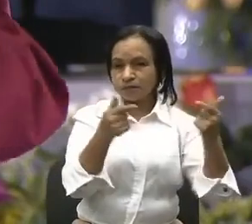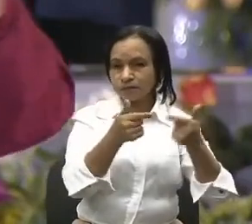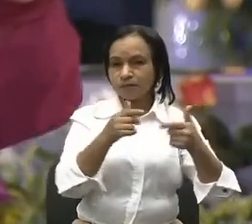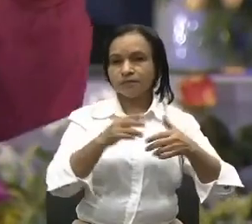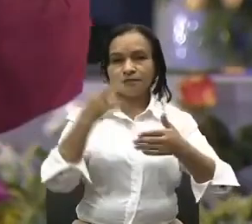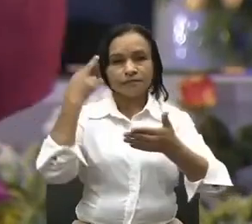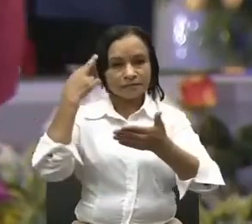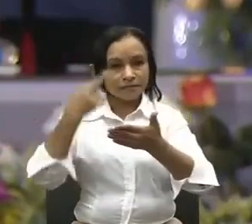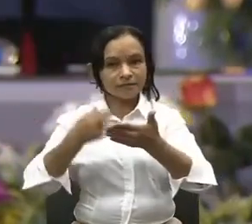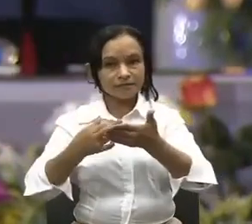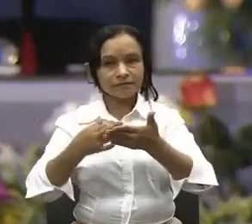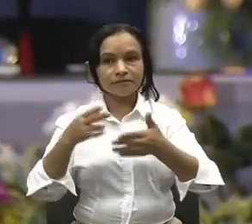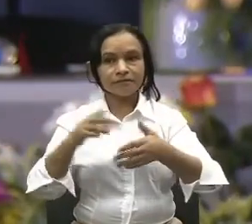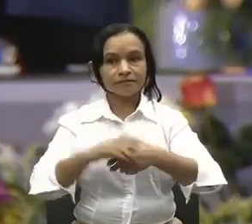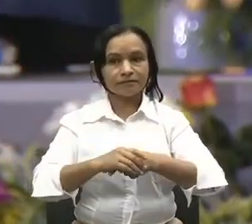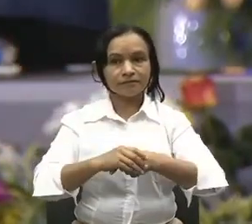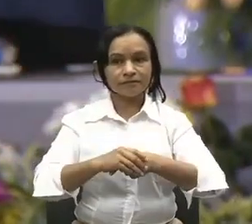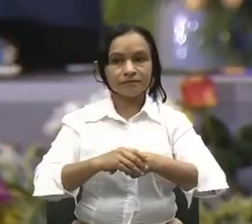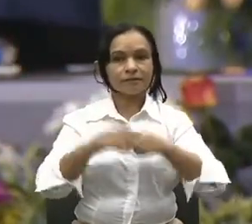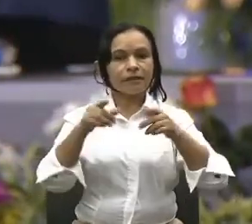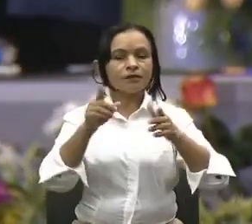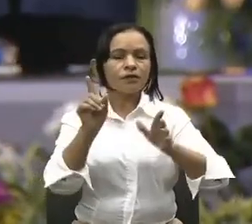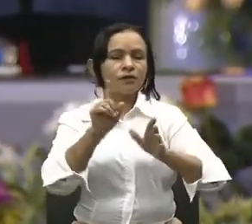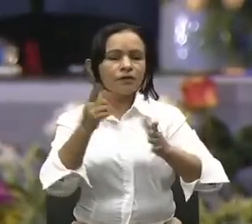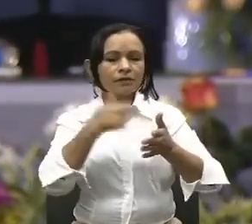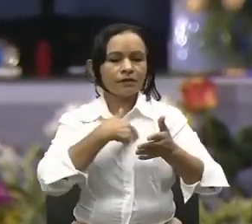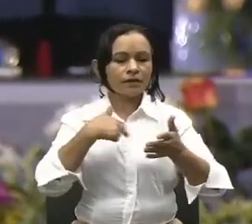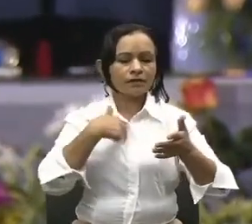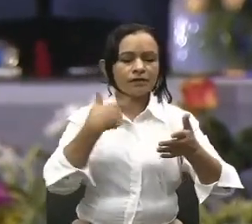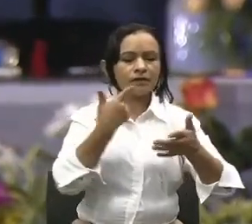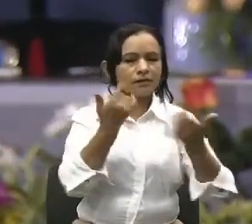2018? Para ellos, esos no eran actos de terrorismo.